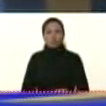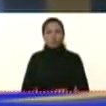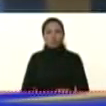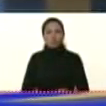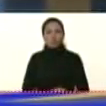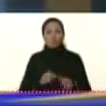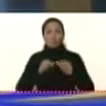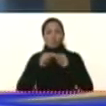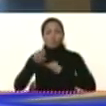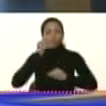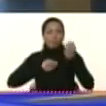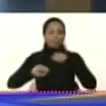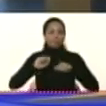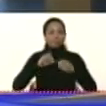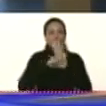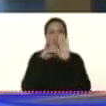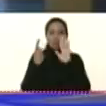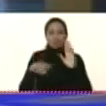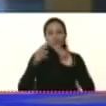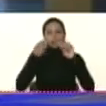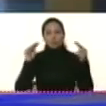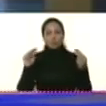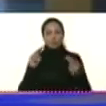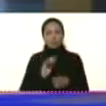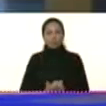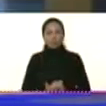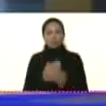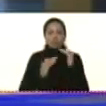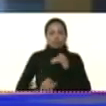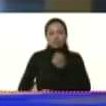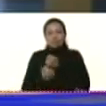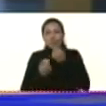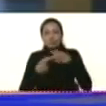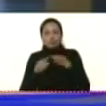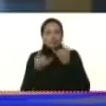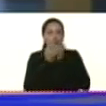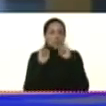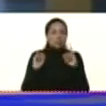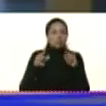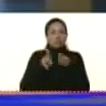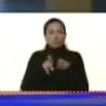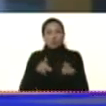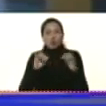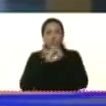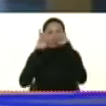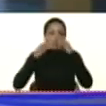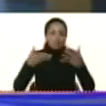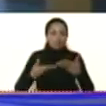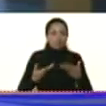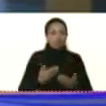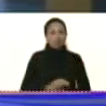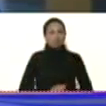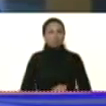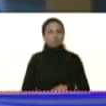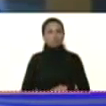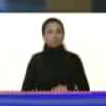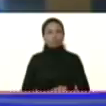Sigamos defendiendo el derecho a la paz, a la estabilidad, a la independencia, a la felicidad,